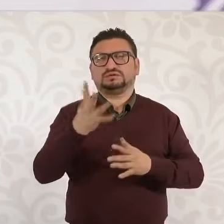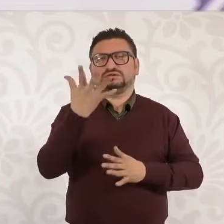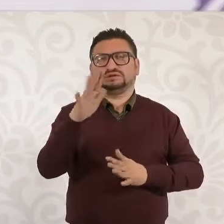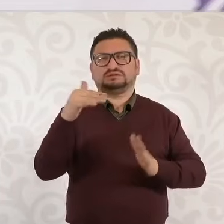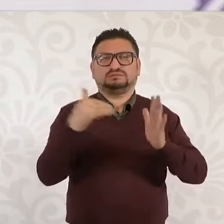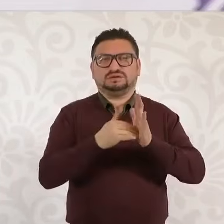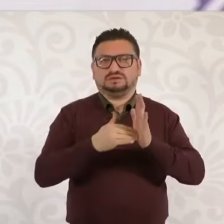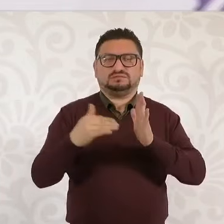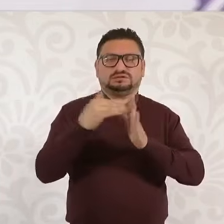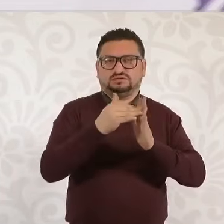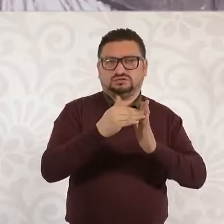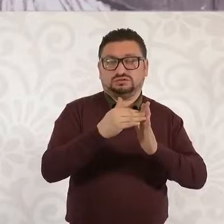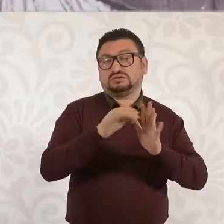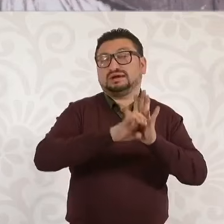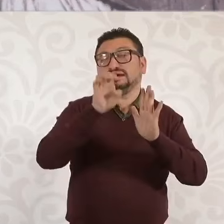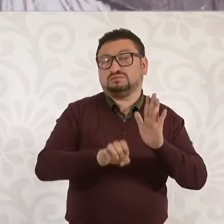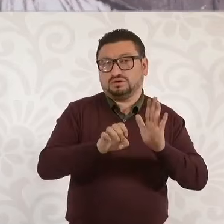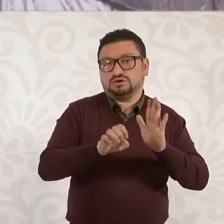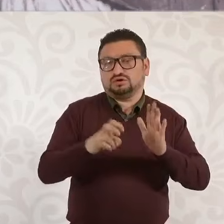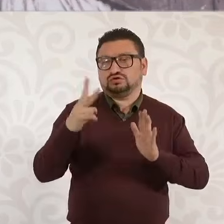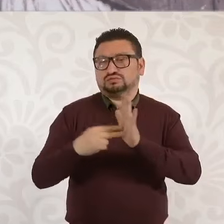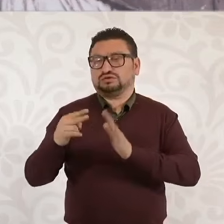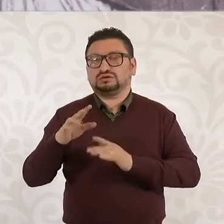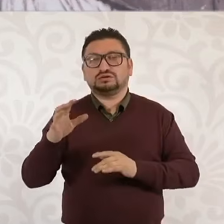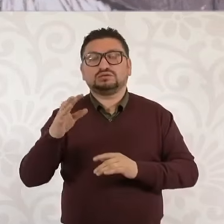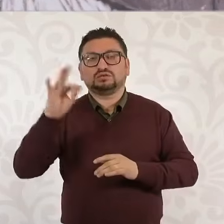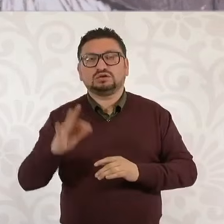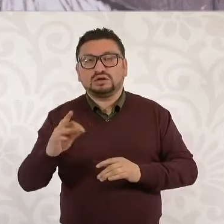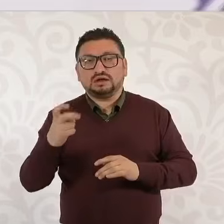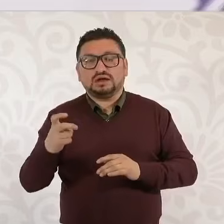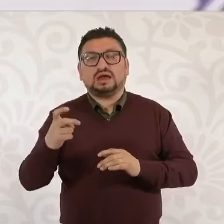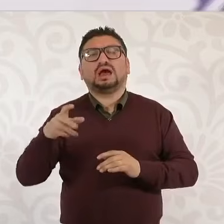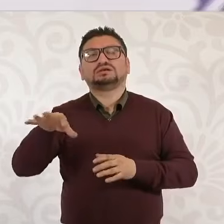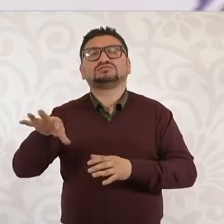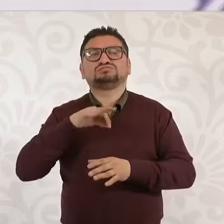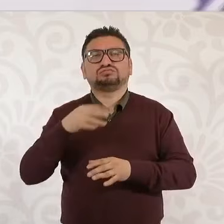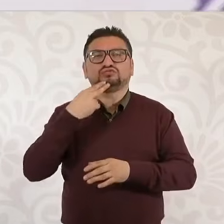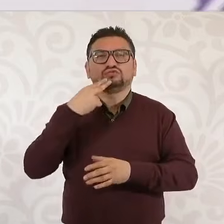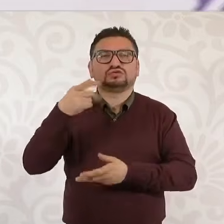millones, 2,500 millones de pesos. Se etiquetan a un hospital, se etiquetan a un